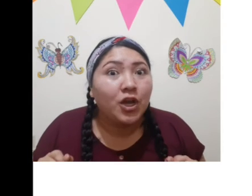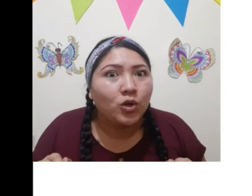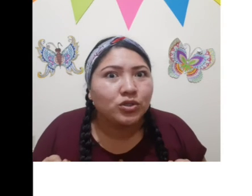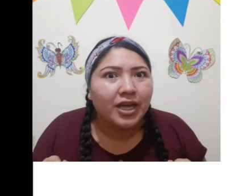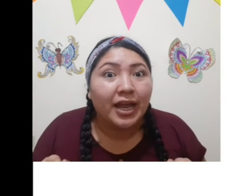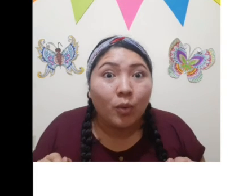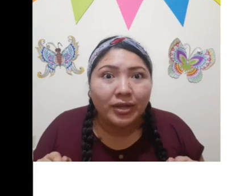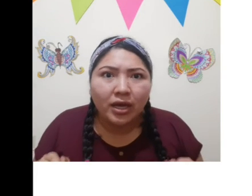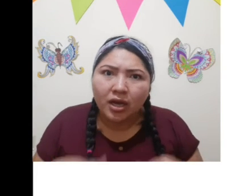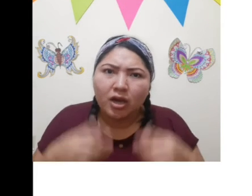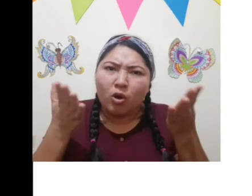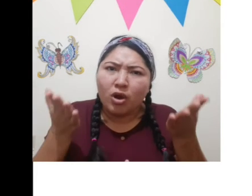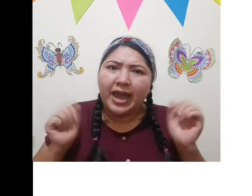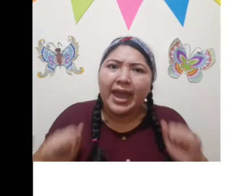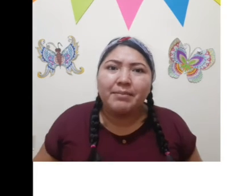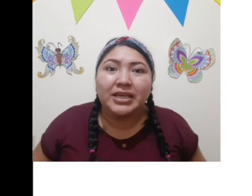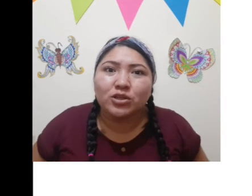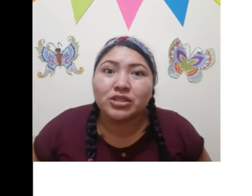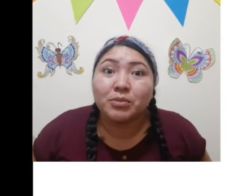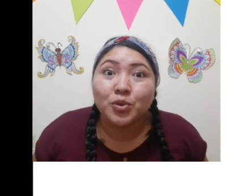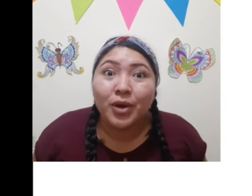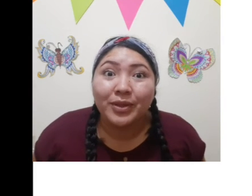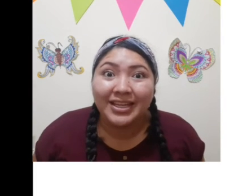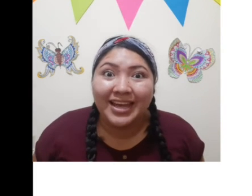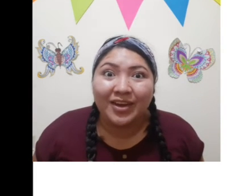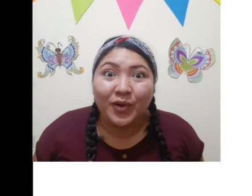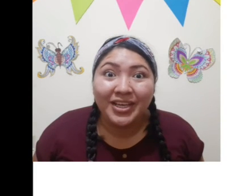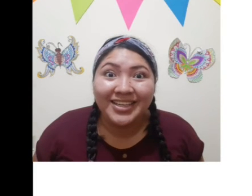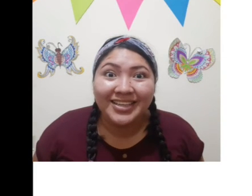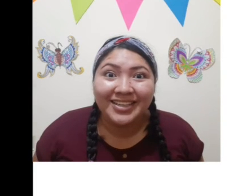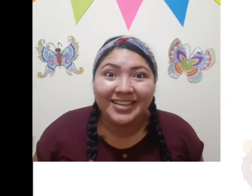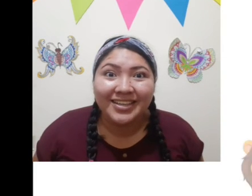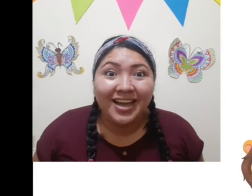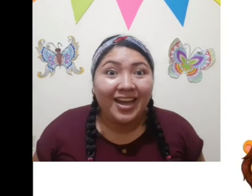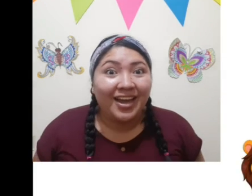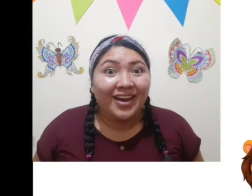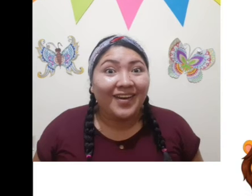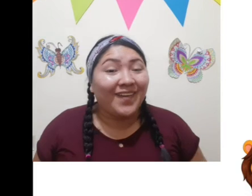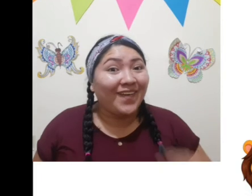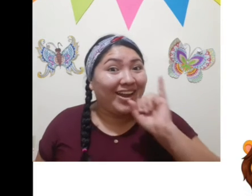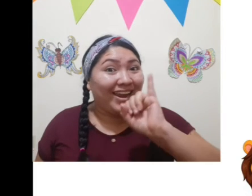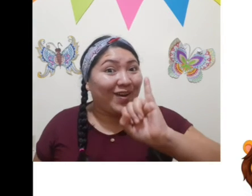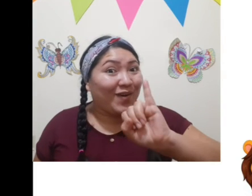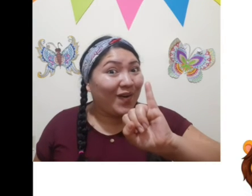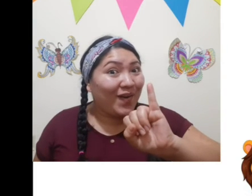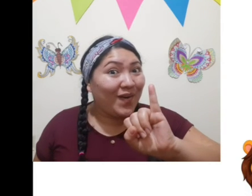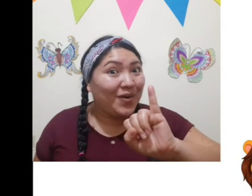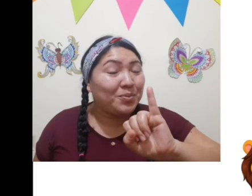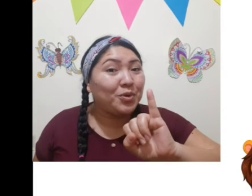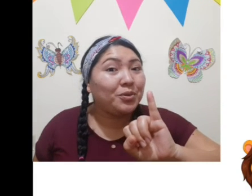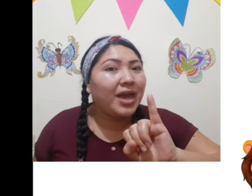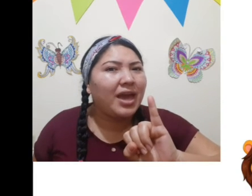chicos recuerda con qué amiguitos hemos jugado el día de hoy con el eo